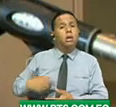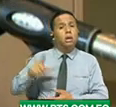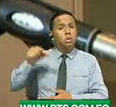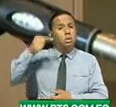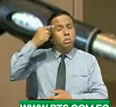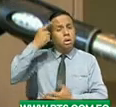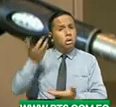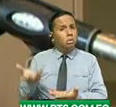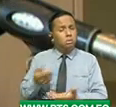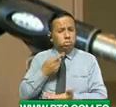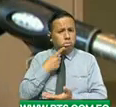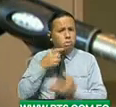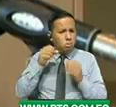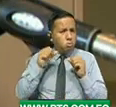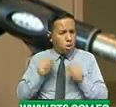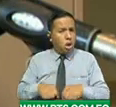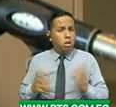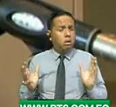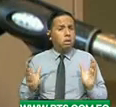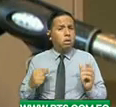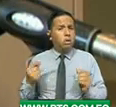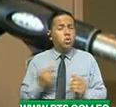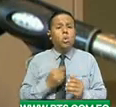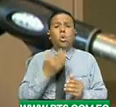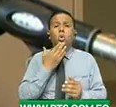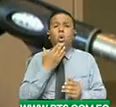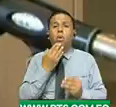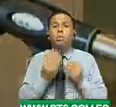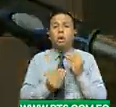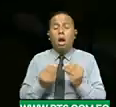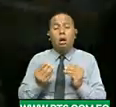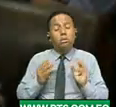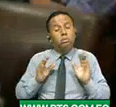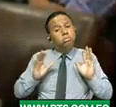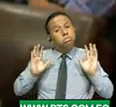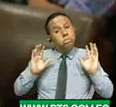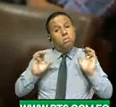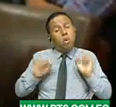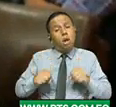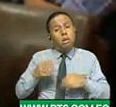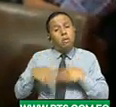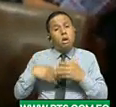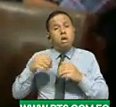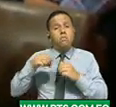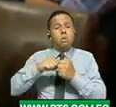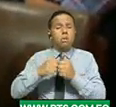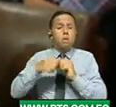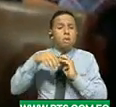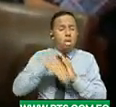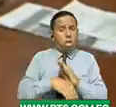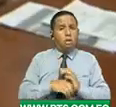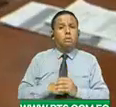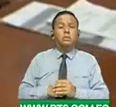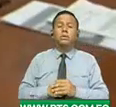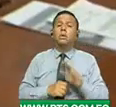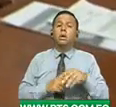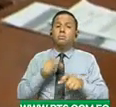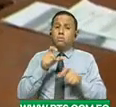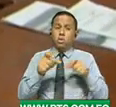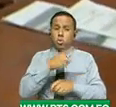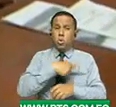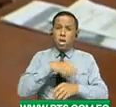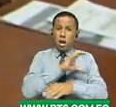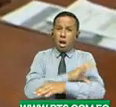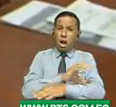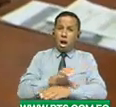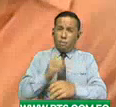hacer y podemos obtener las consecuencias de esa medida. Además, dirigentes del pueblo Montubio advierten que